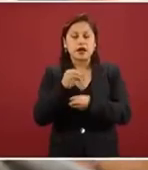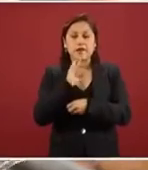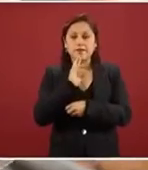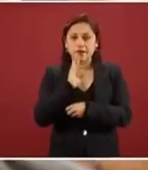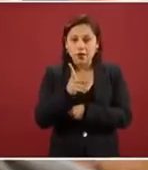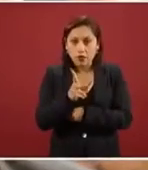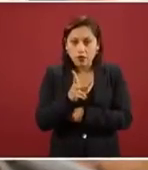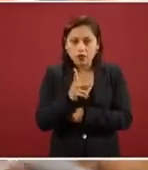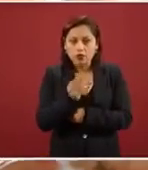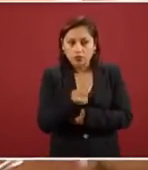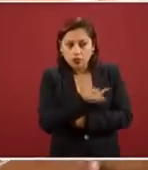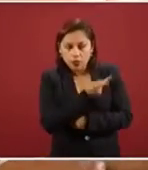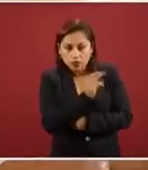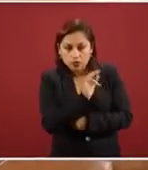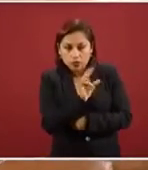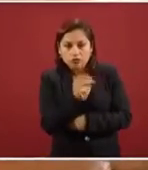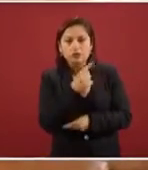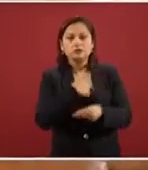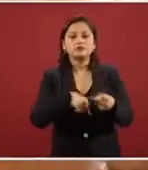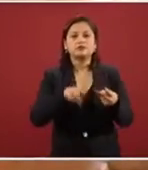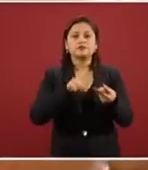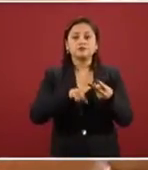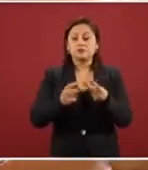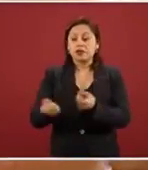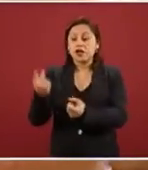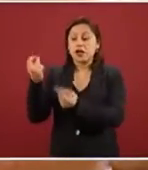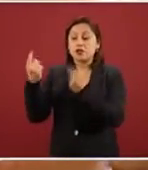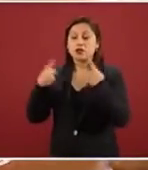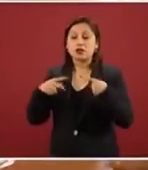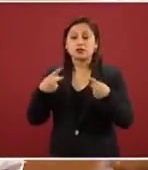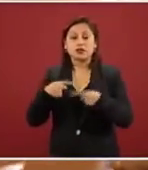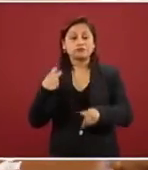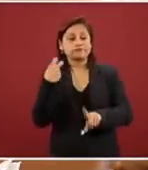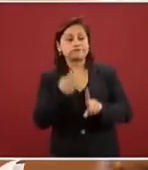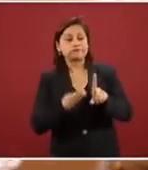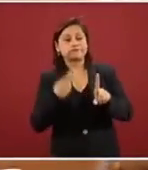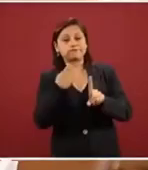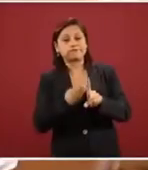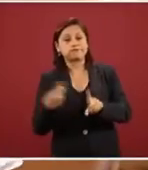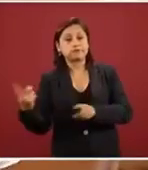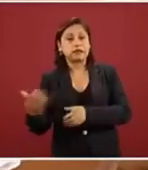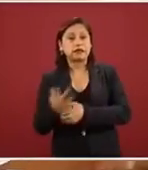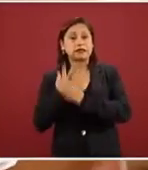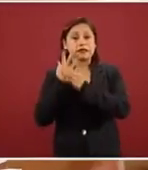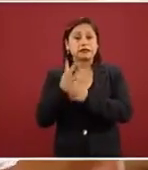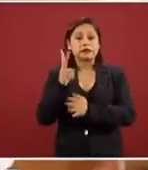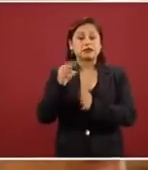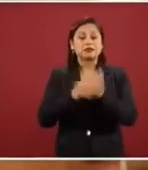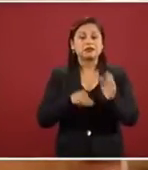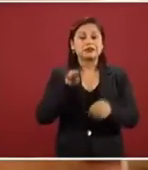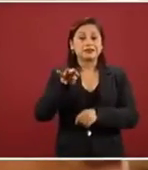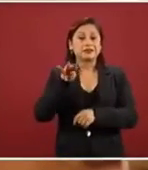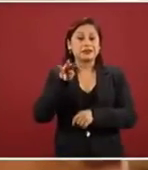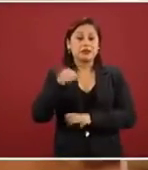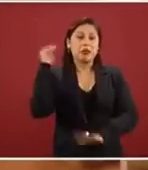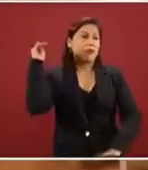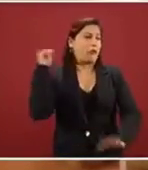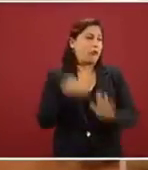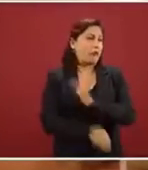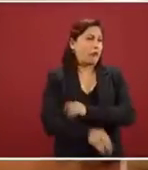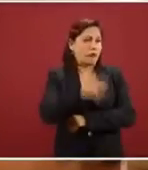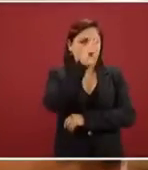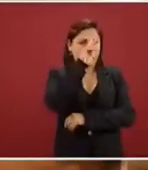respondería usted a sus críticos, quienes dijeron que este 2019 había sido un año